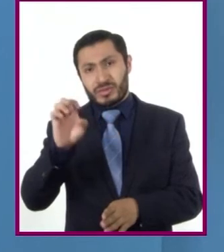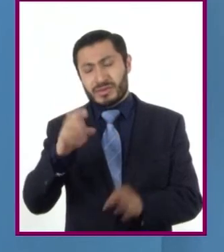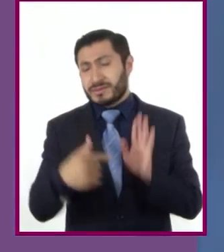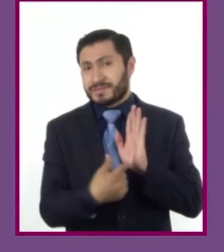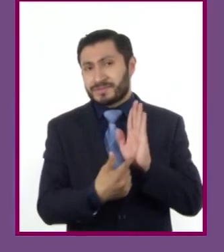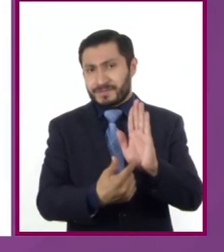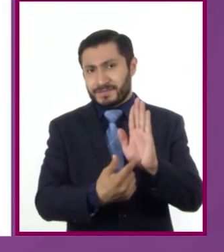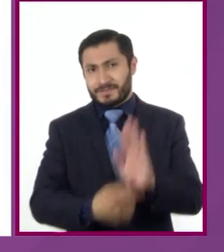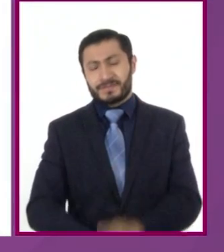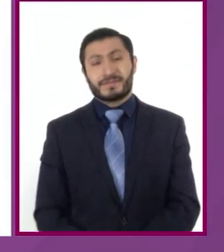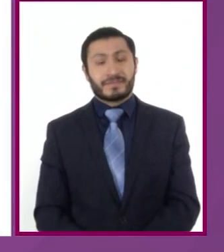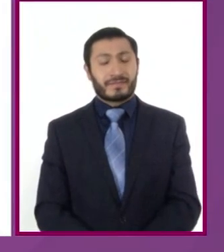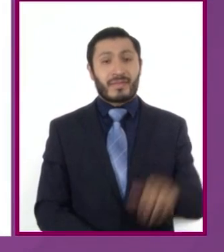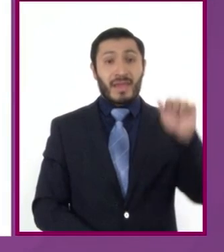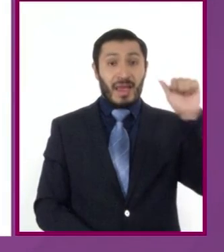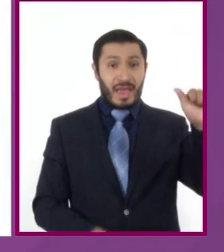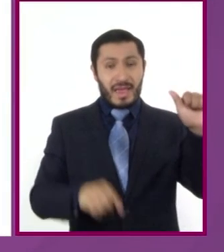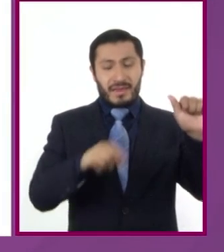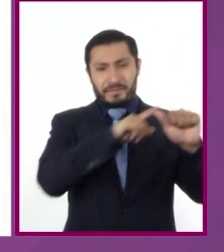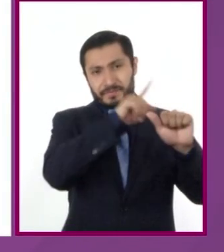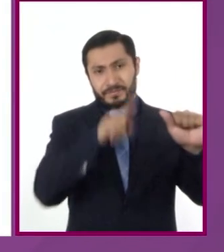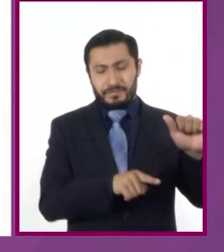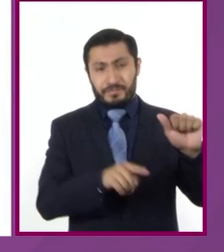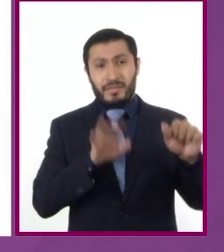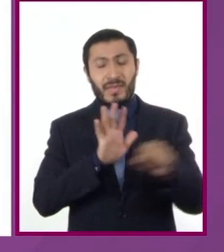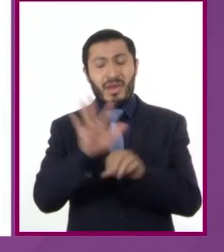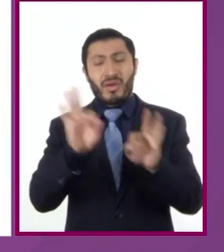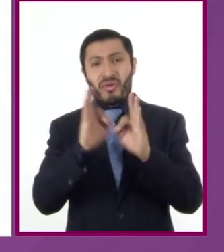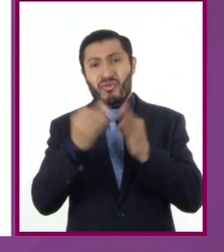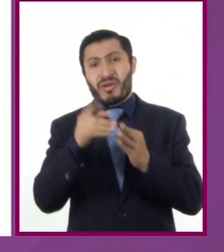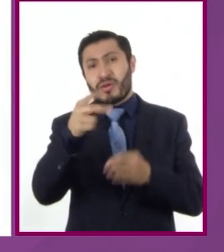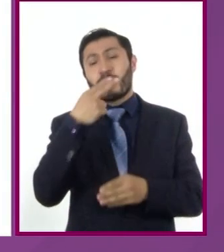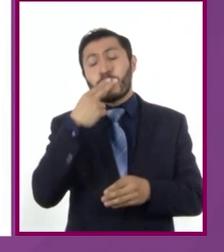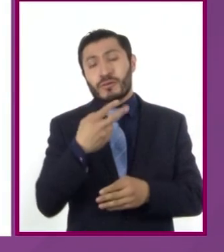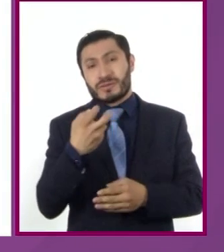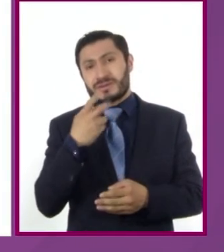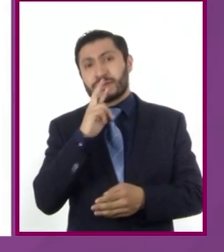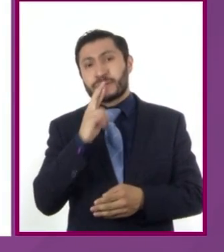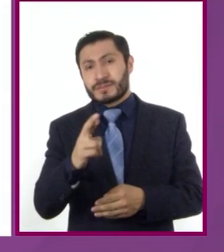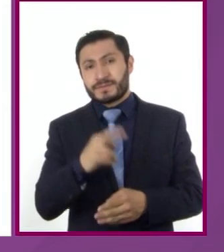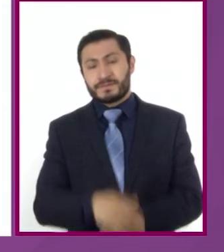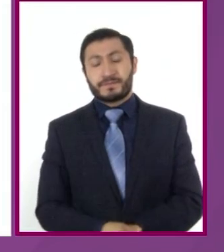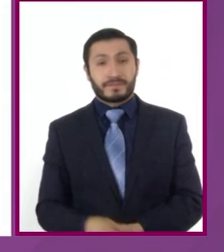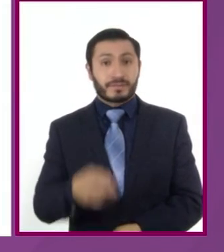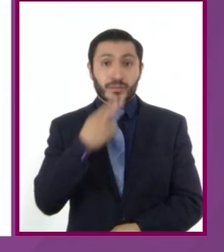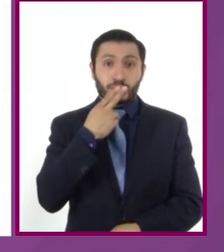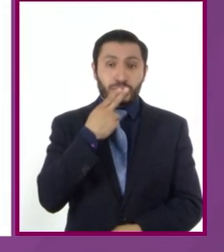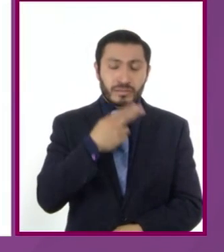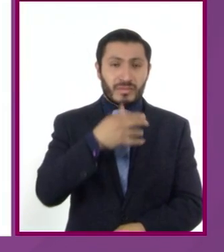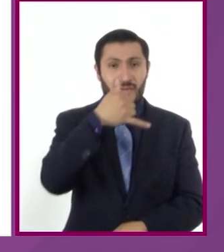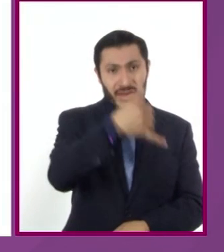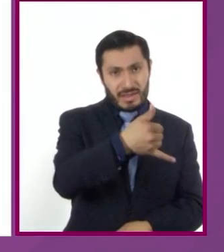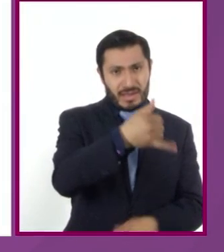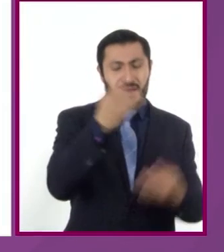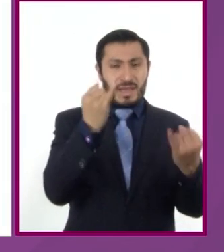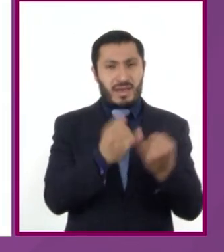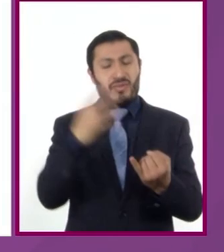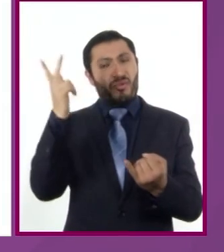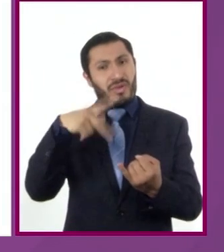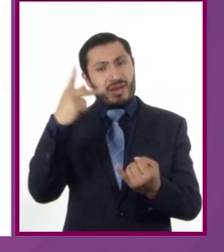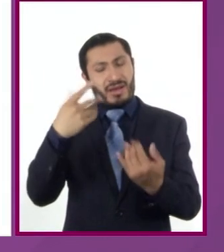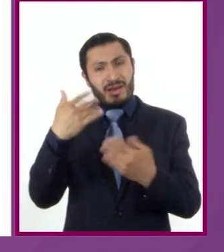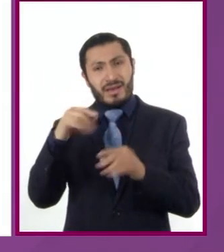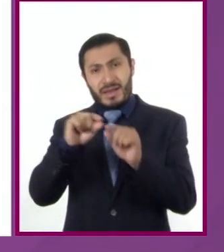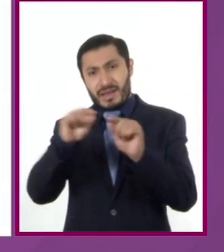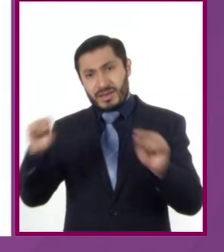continuación. Inciso A. ¿Qué procedimiento siguieron para completar la tabla? Usé la expresión Y igual a K